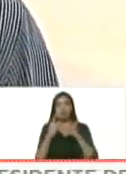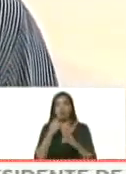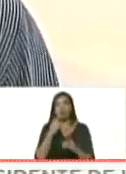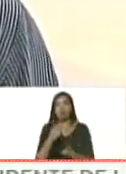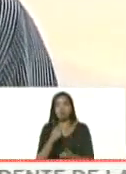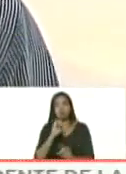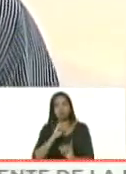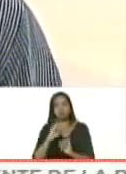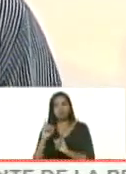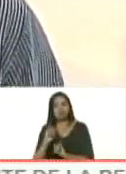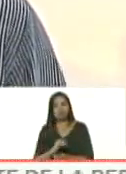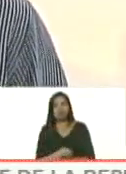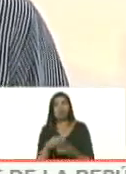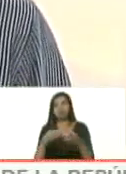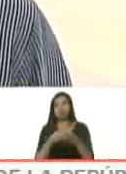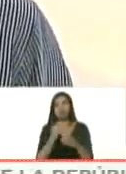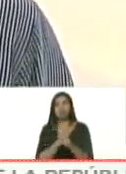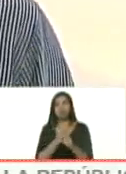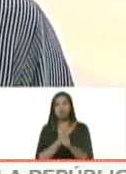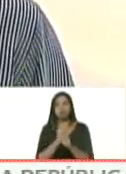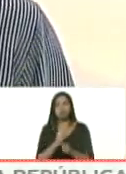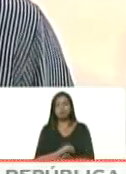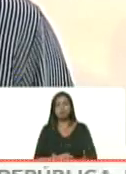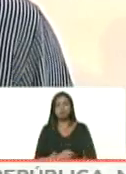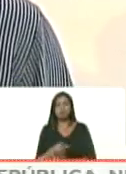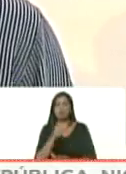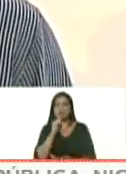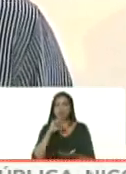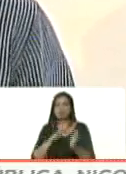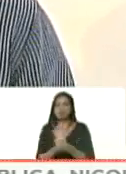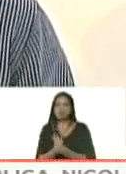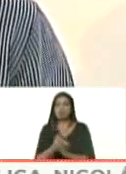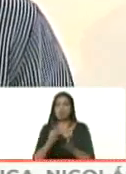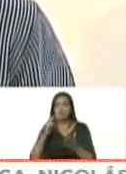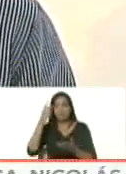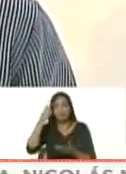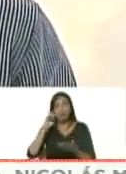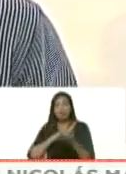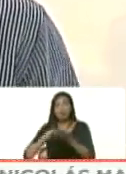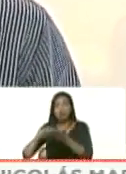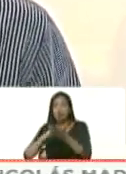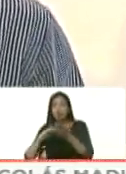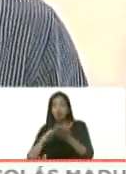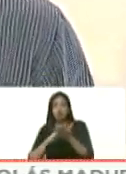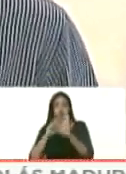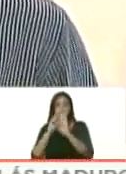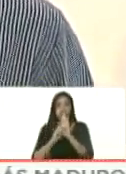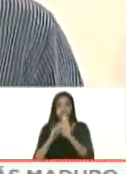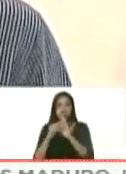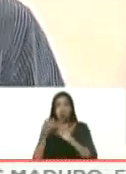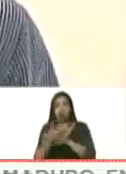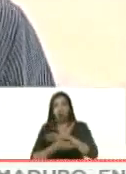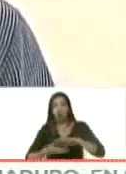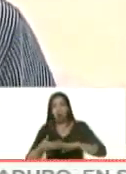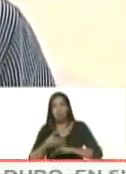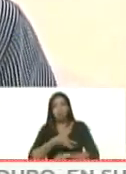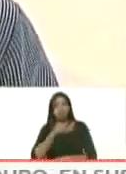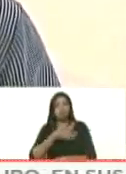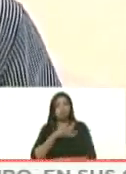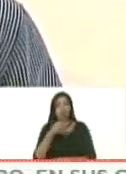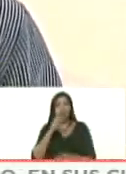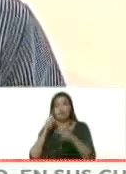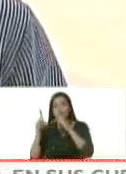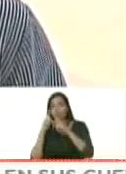decimos que esa mesa de diálogo es para resolver y dirimir las controversias sociales,